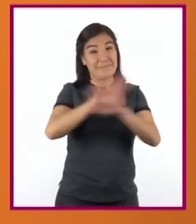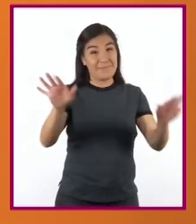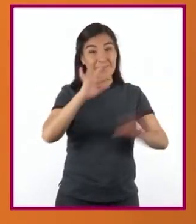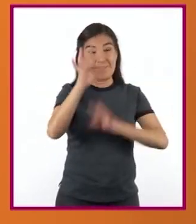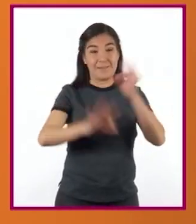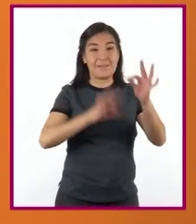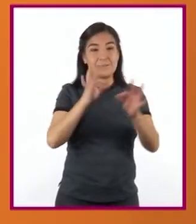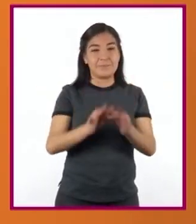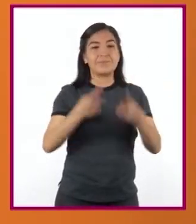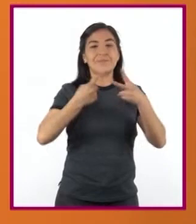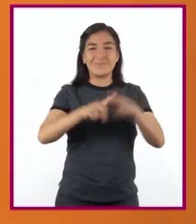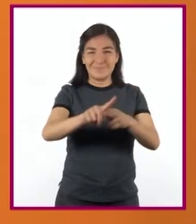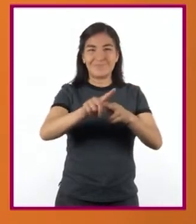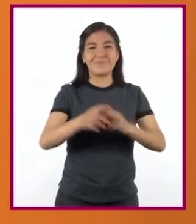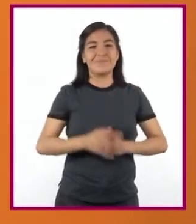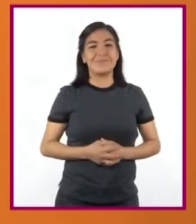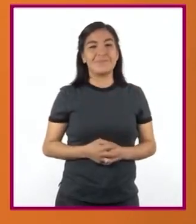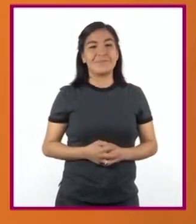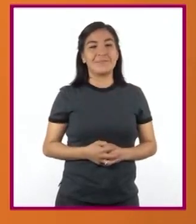listas, comenzamos.